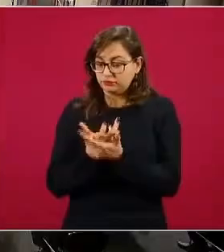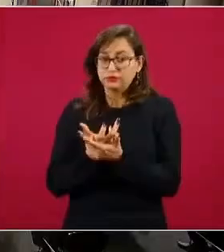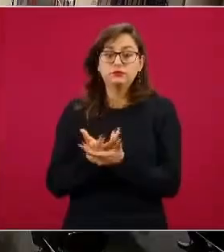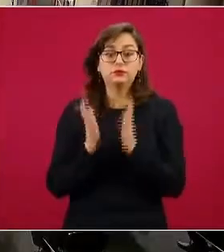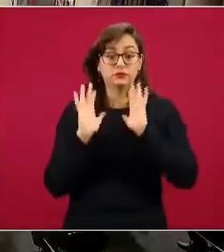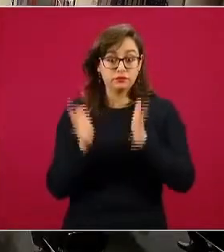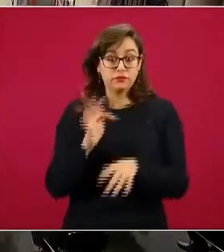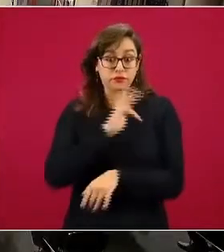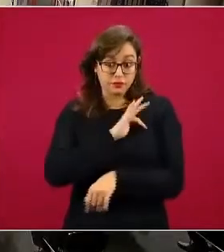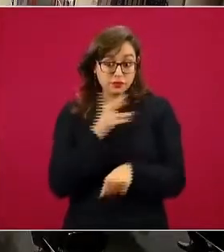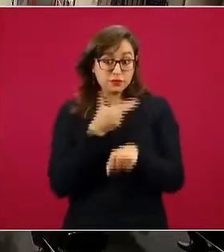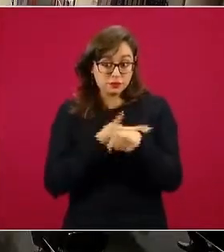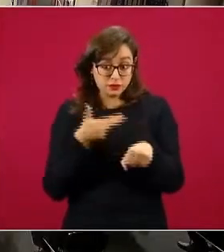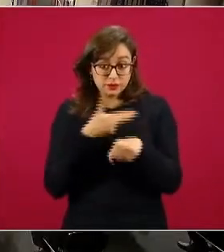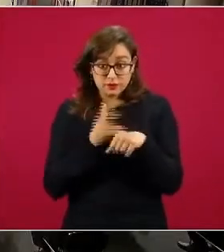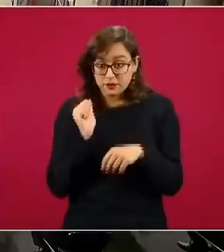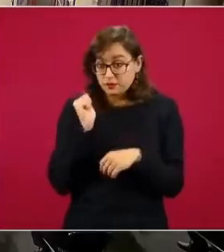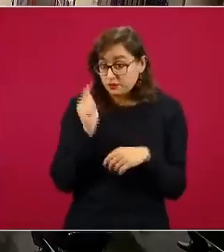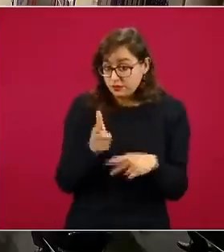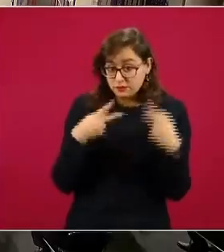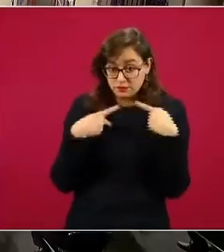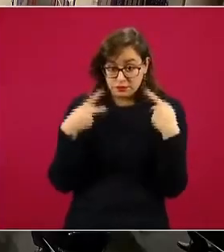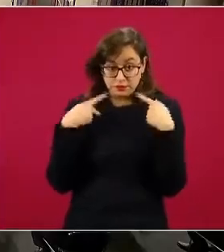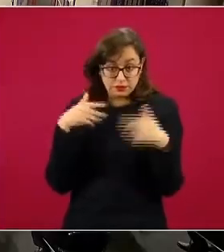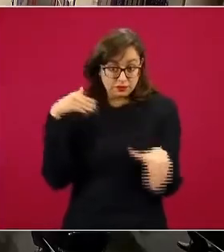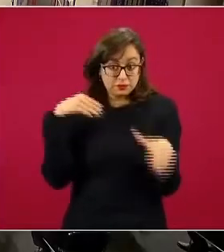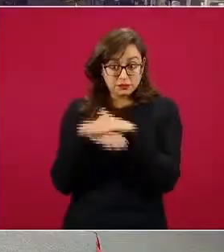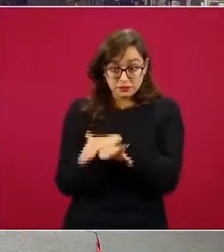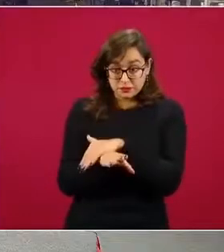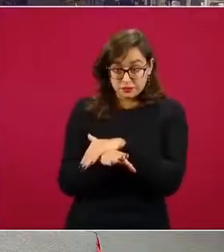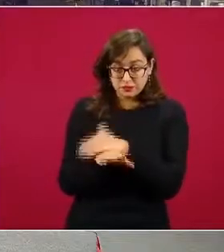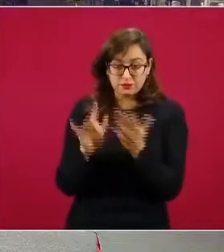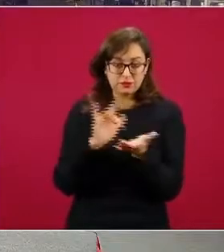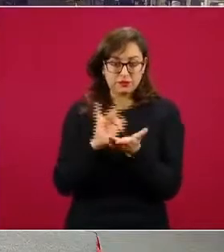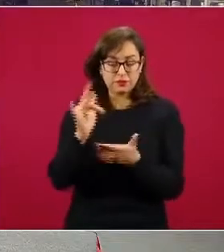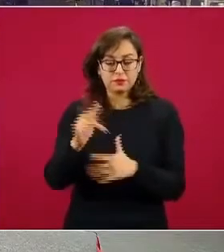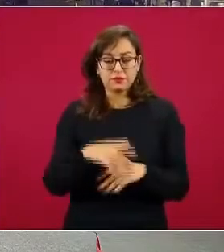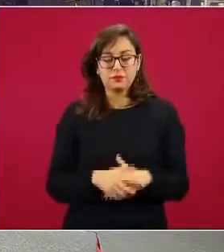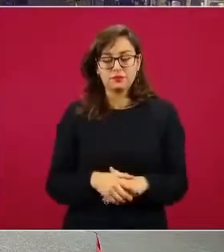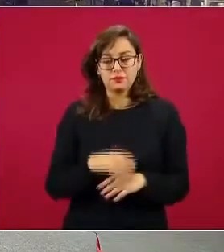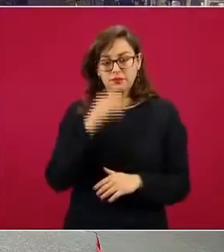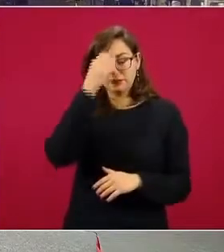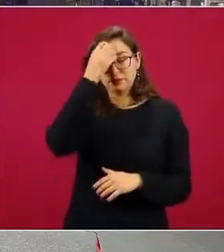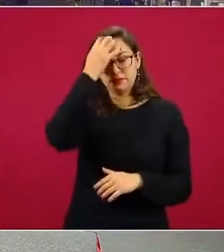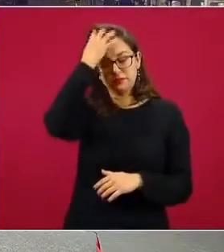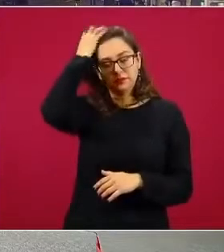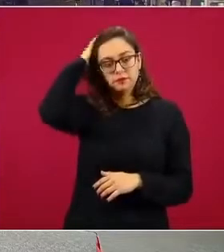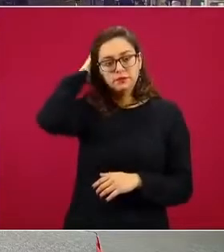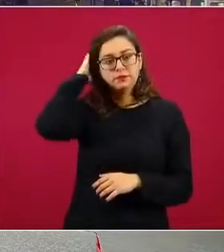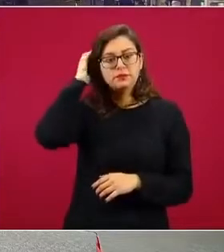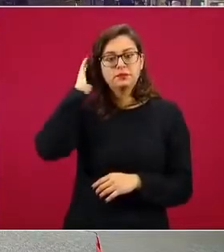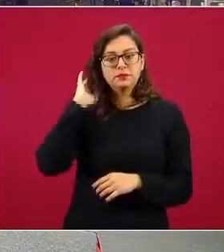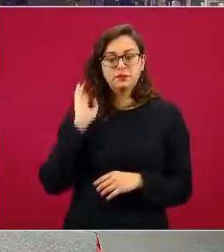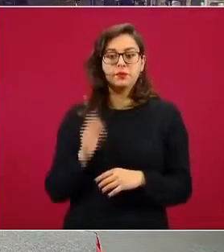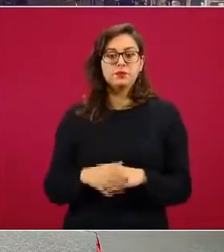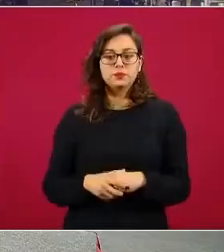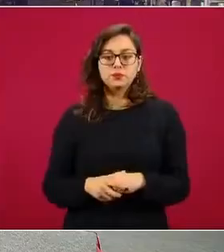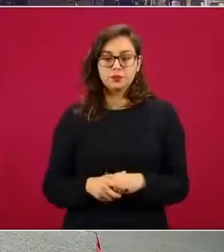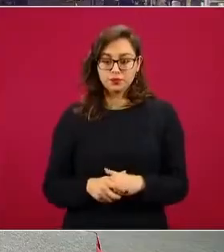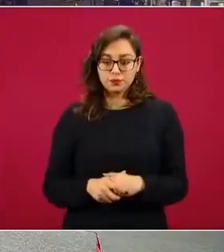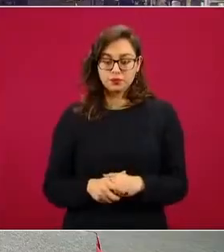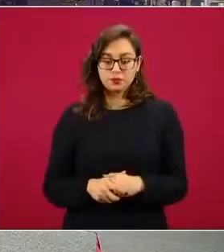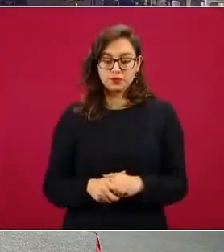para verificar que vaya a haber algo de gente? Gracias. Muchas gracias. Ahorita contesta el doctor Cortés.